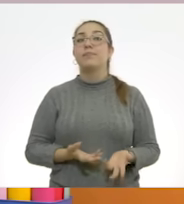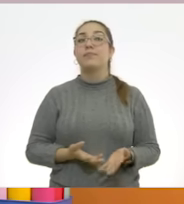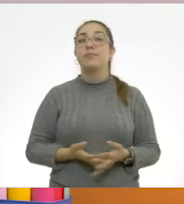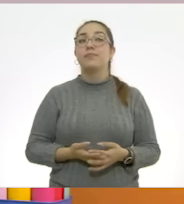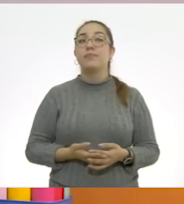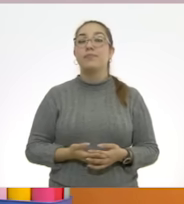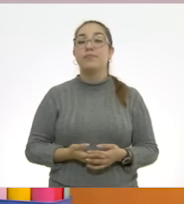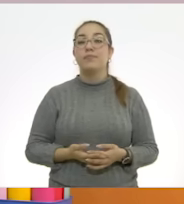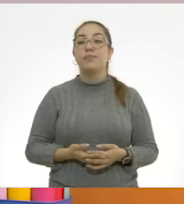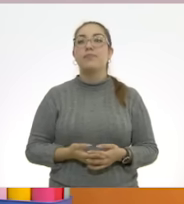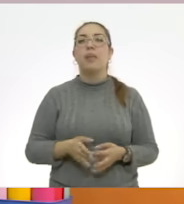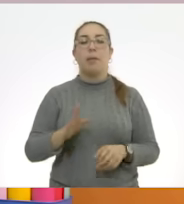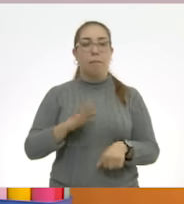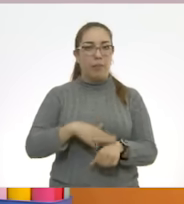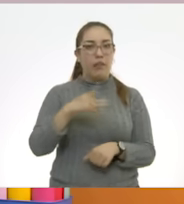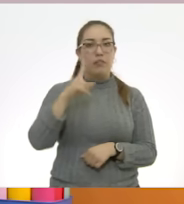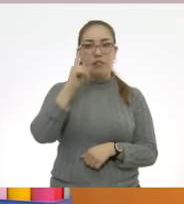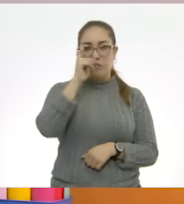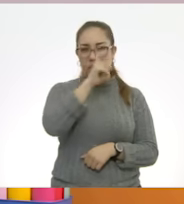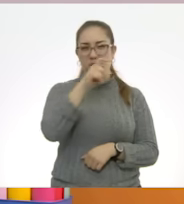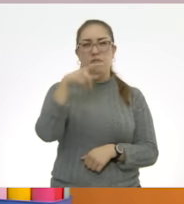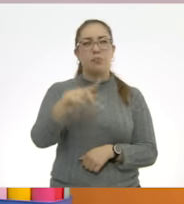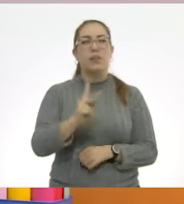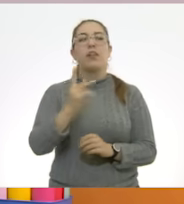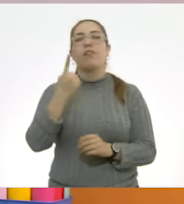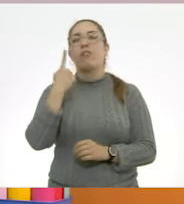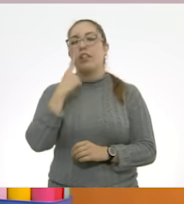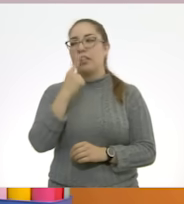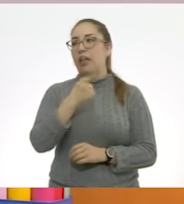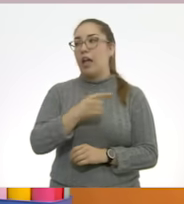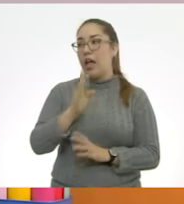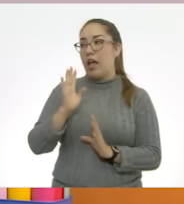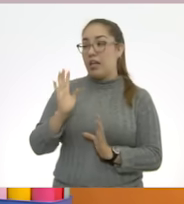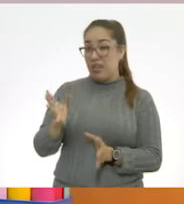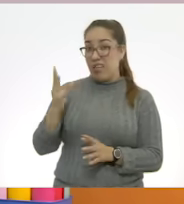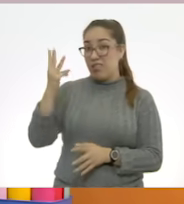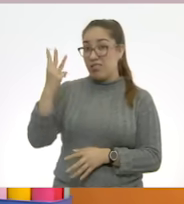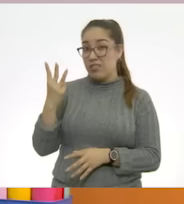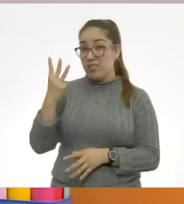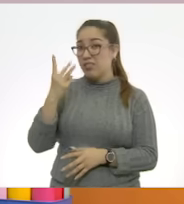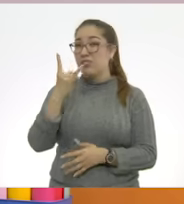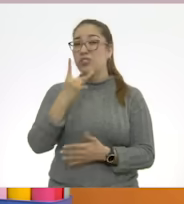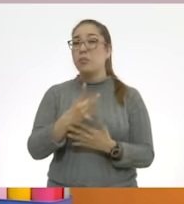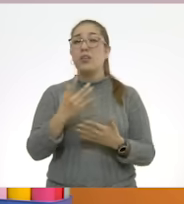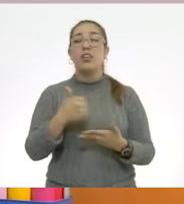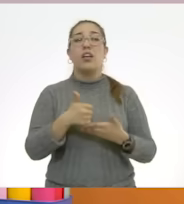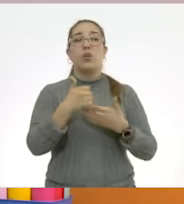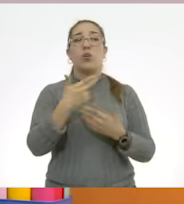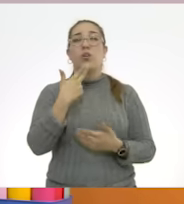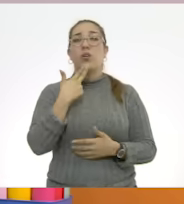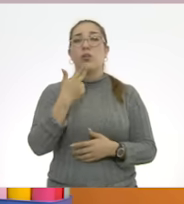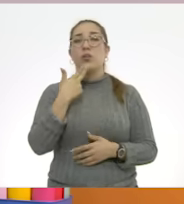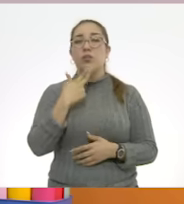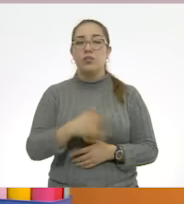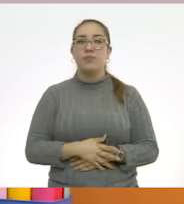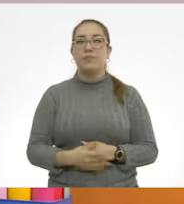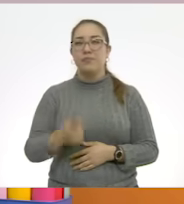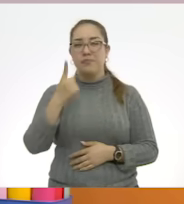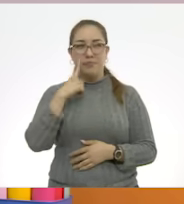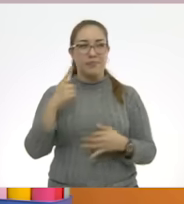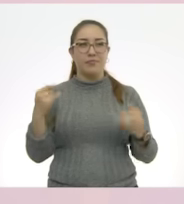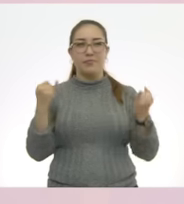Se empieza a complicar un poquito, pero aquí si ya te sabes la tabla del 3, solamente duplícalo. Si te fijas, tenemos el mismo por